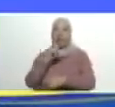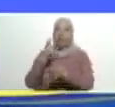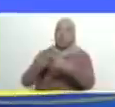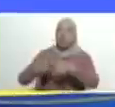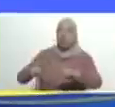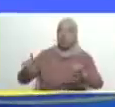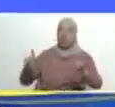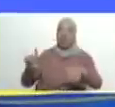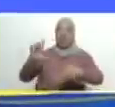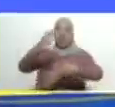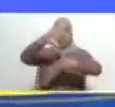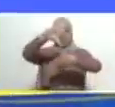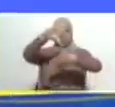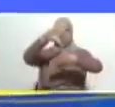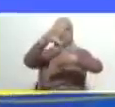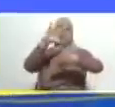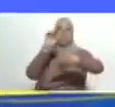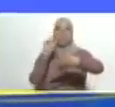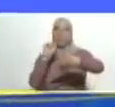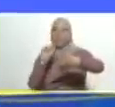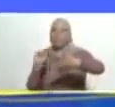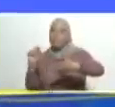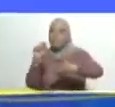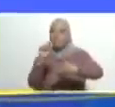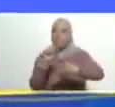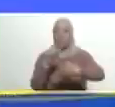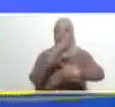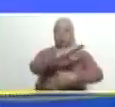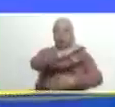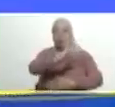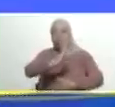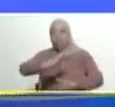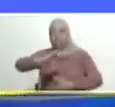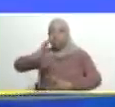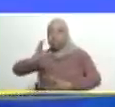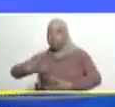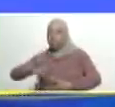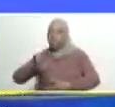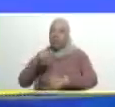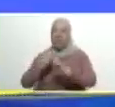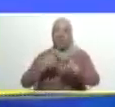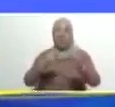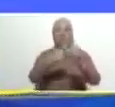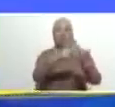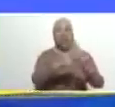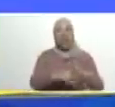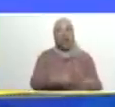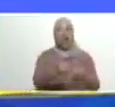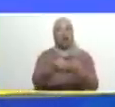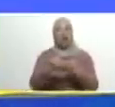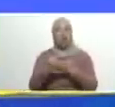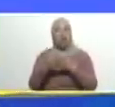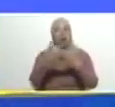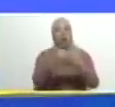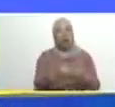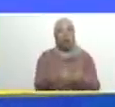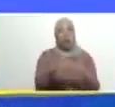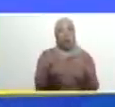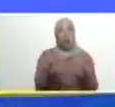No nos unimos a este proyecto en su momento, pero pudimos ver cómo benefició a los